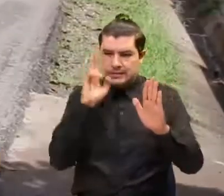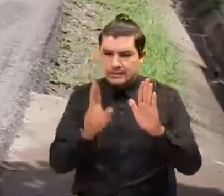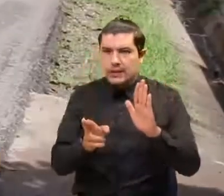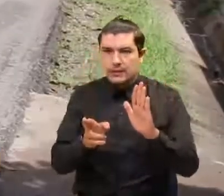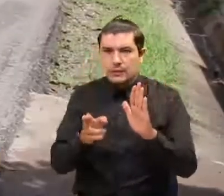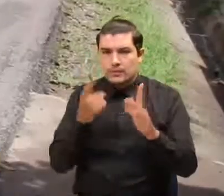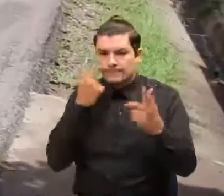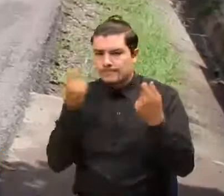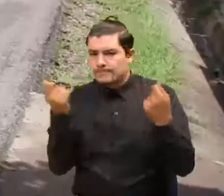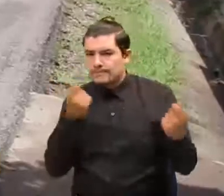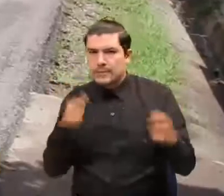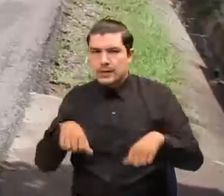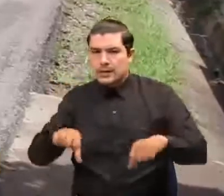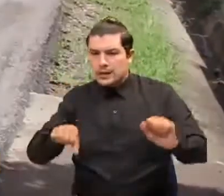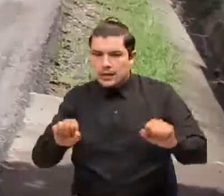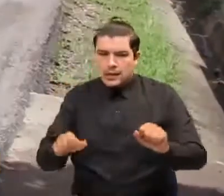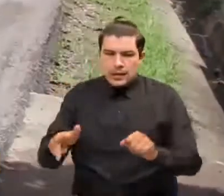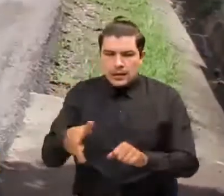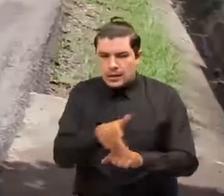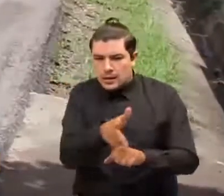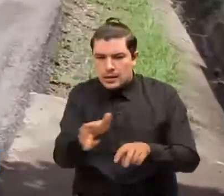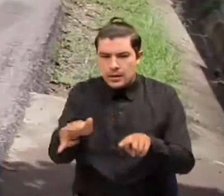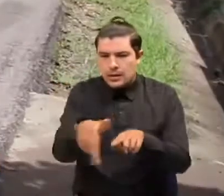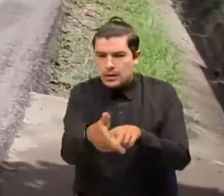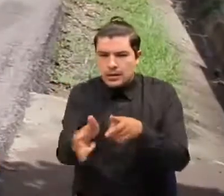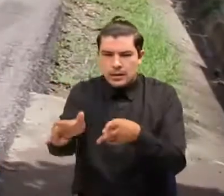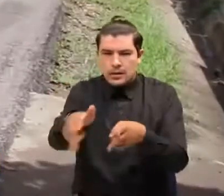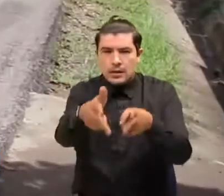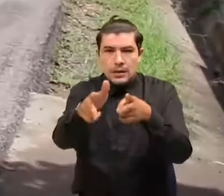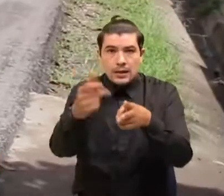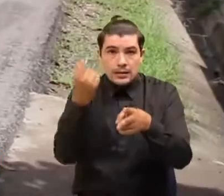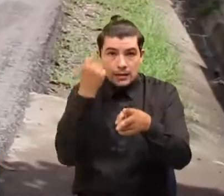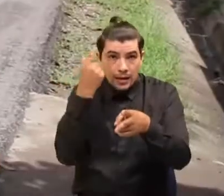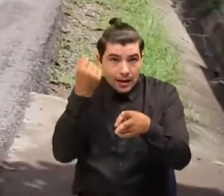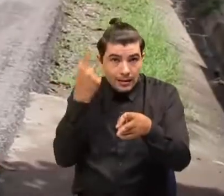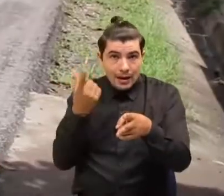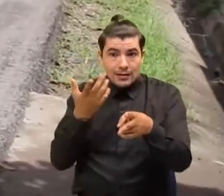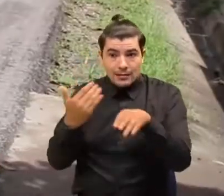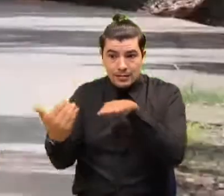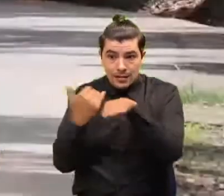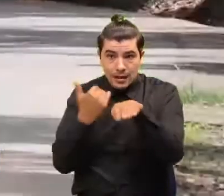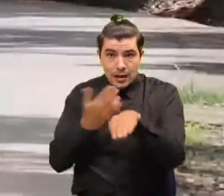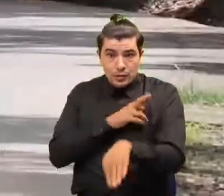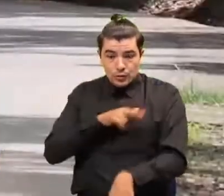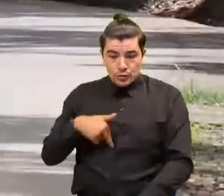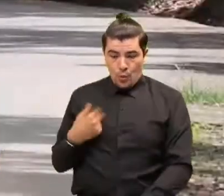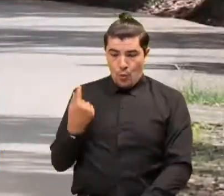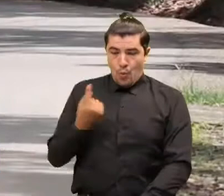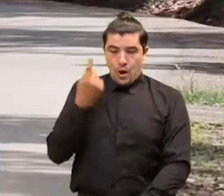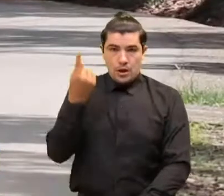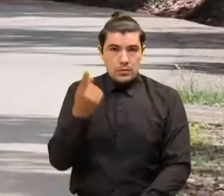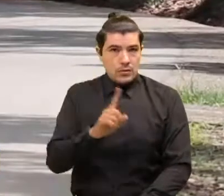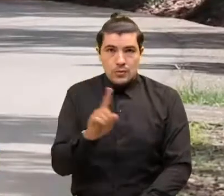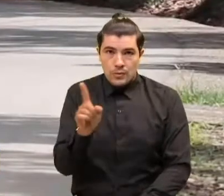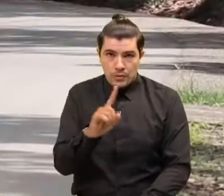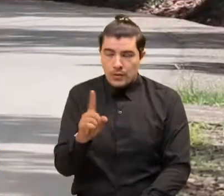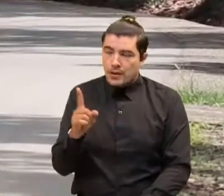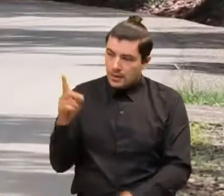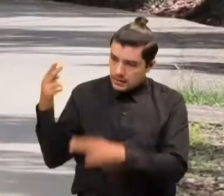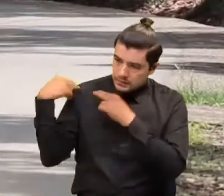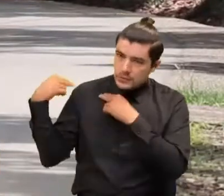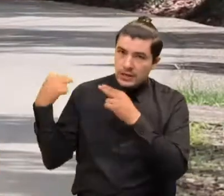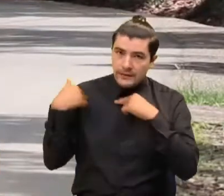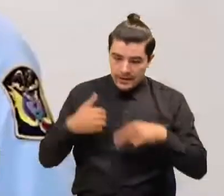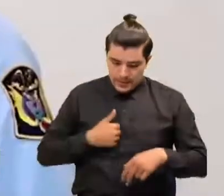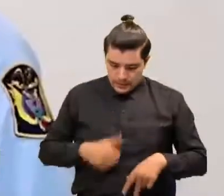demás personas. Debemos entender que no estamos solos en la vía, debemos entender que somos responsables de nuestra vida